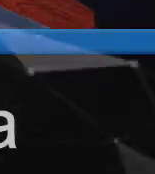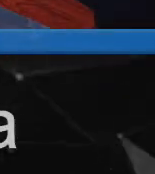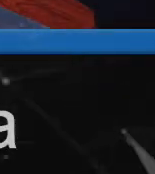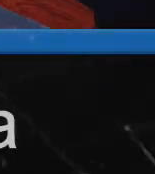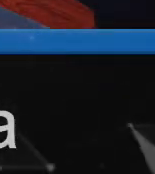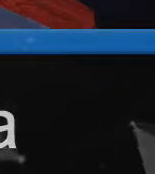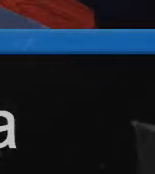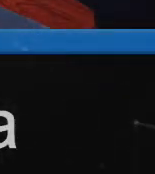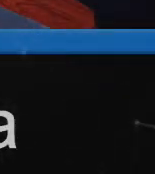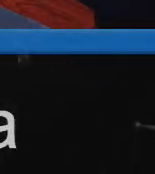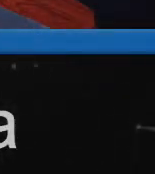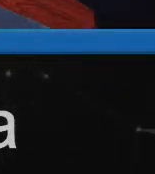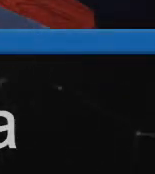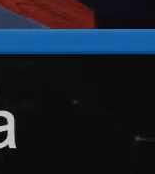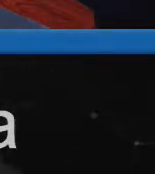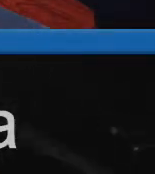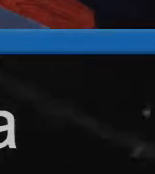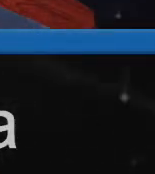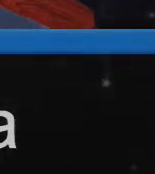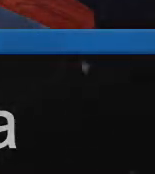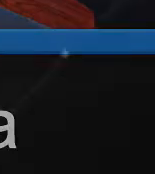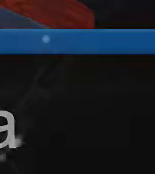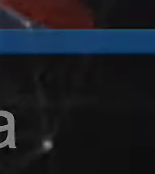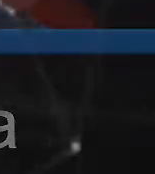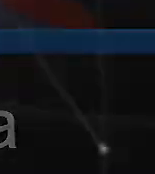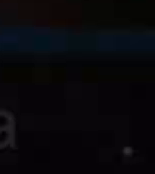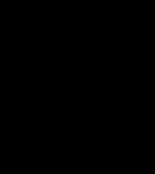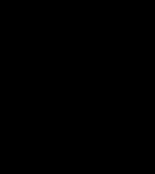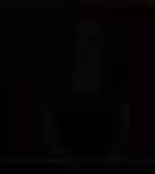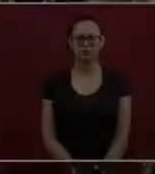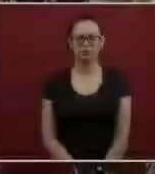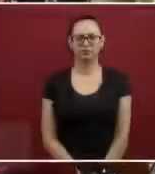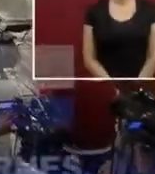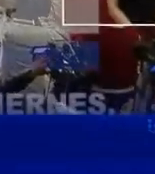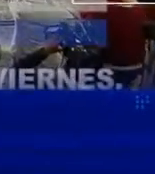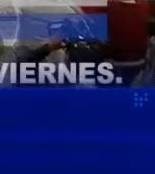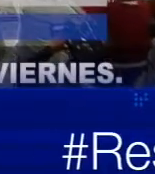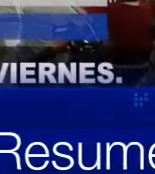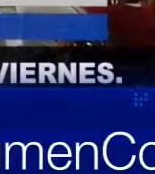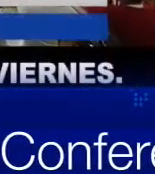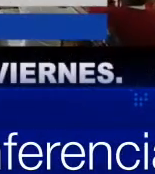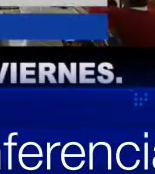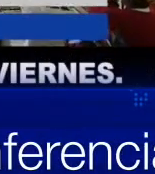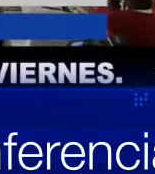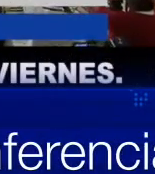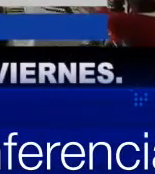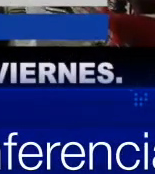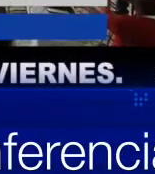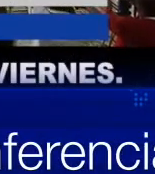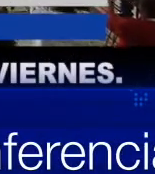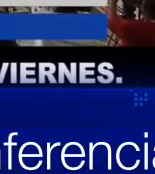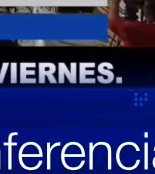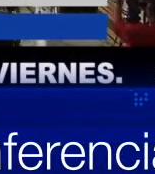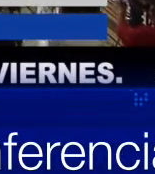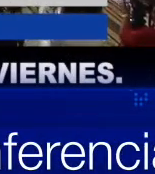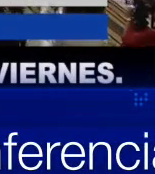En la conferencia de hoy, el presidente Andrés Manuel López Obrador. Muy buenos días.